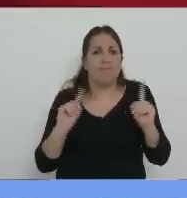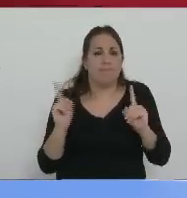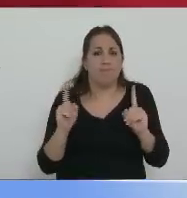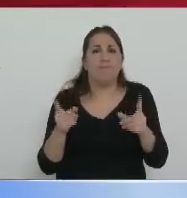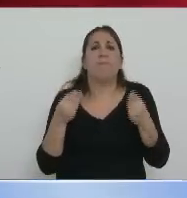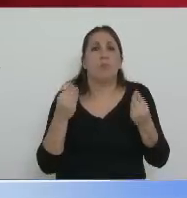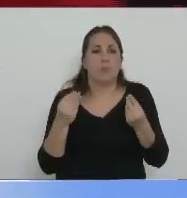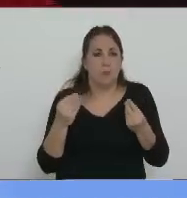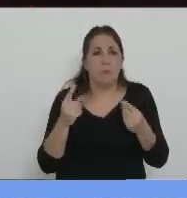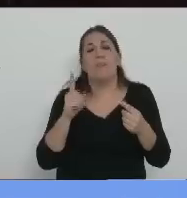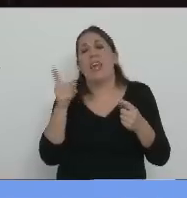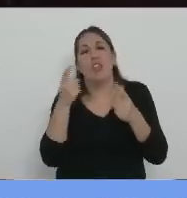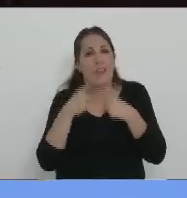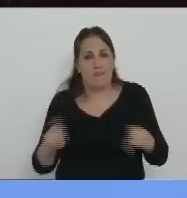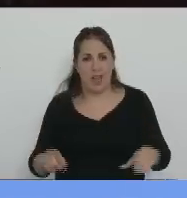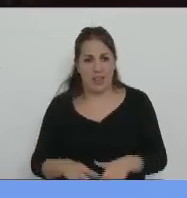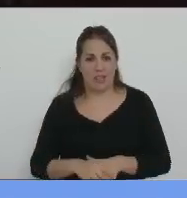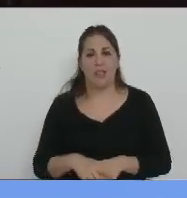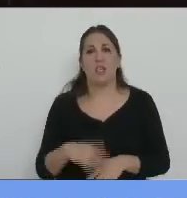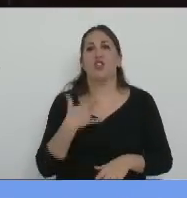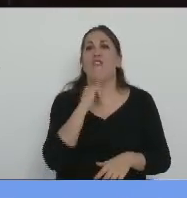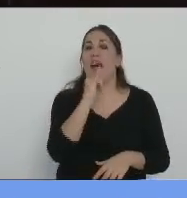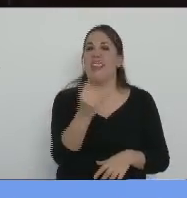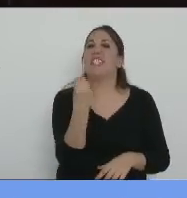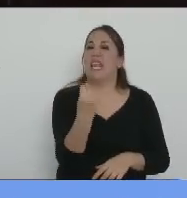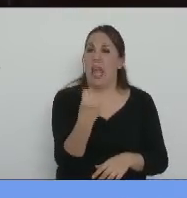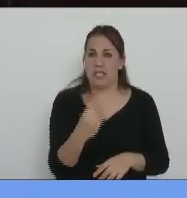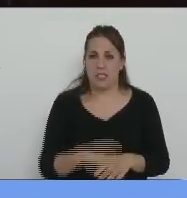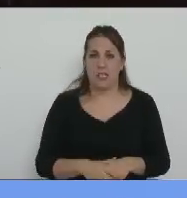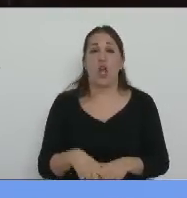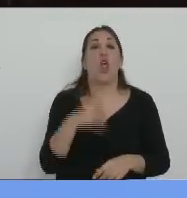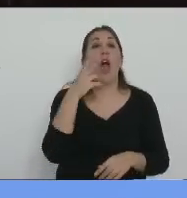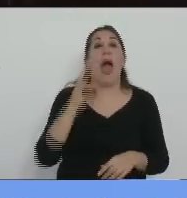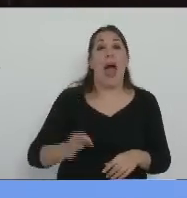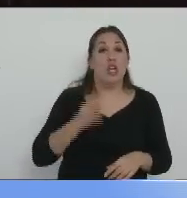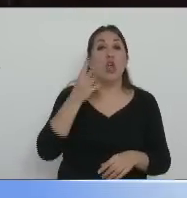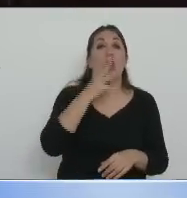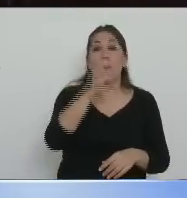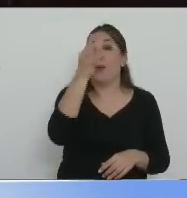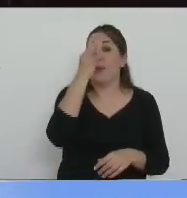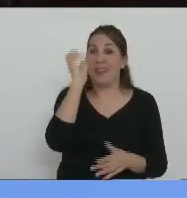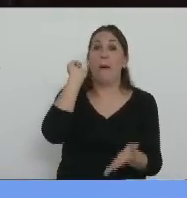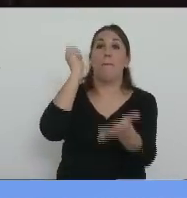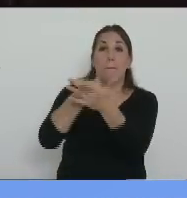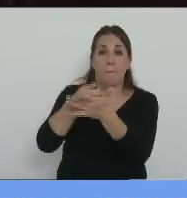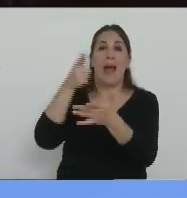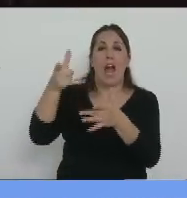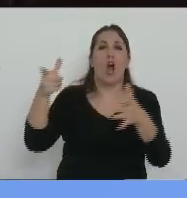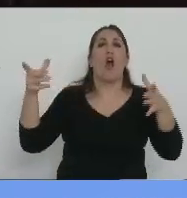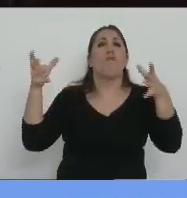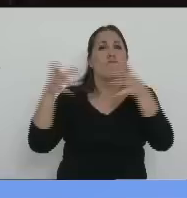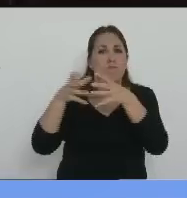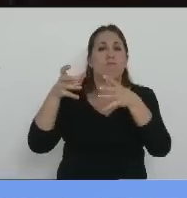eso es otra cosa y le voy a decir que es 2020 hago a los acreedores privados externos